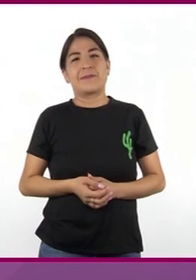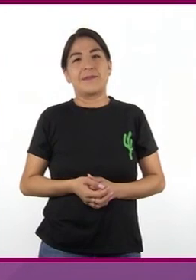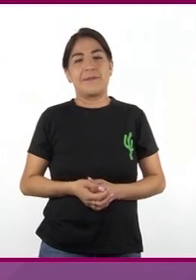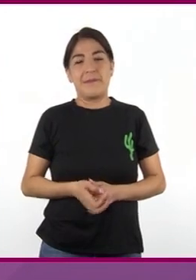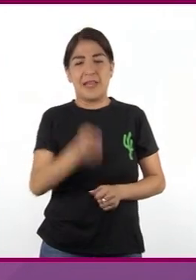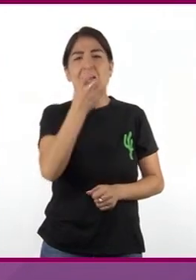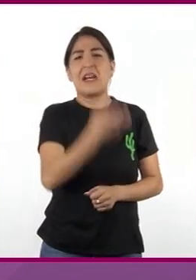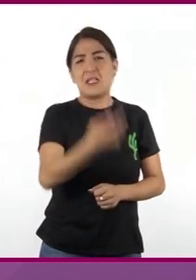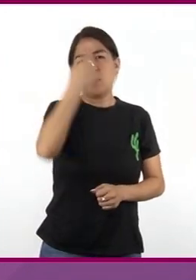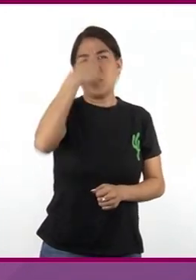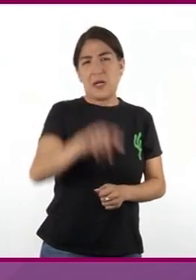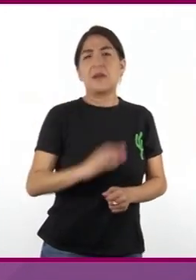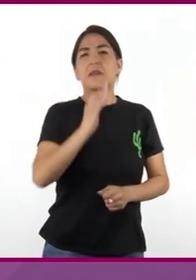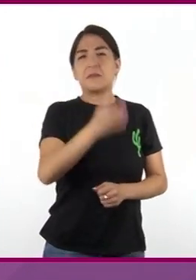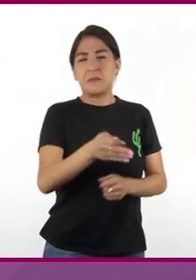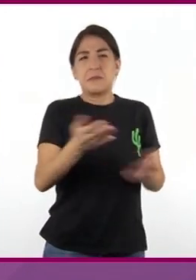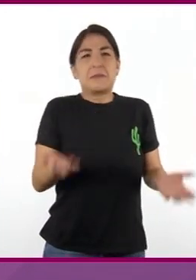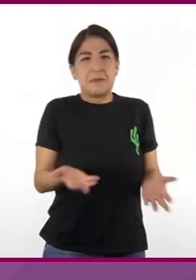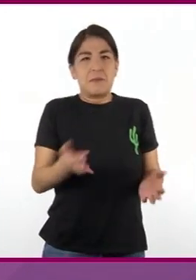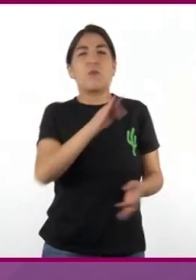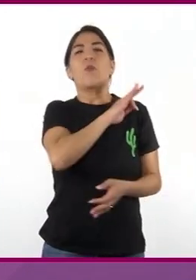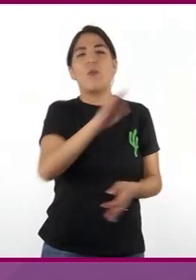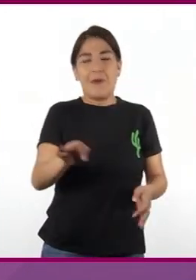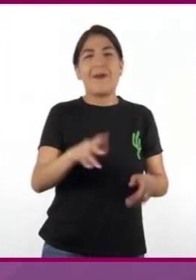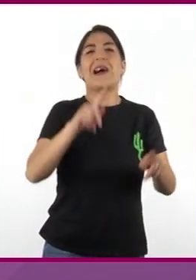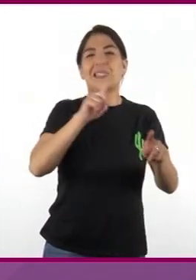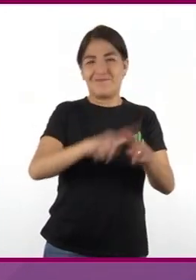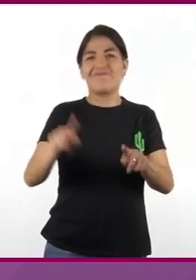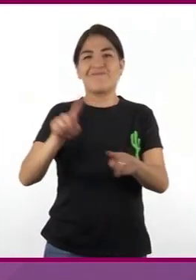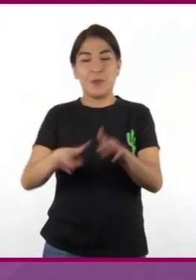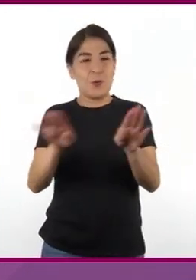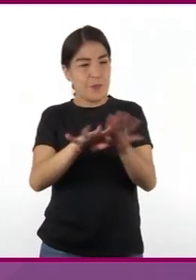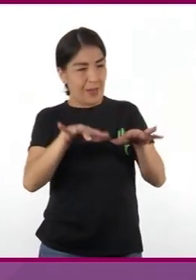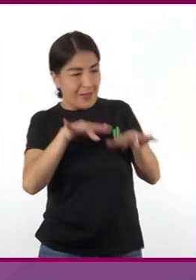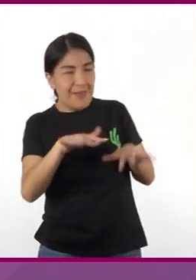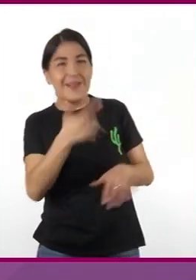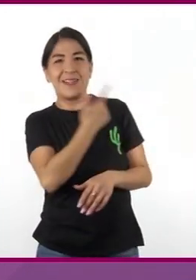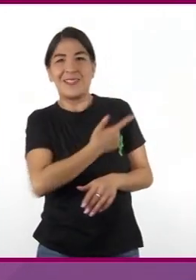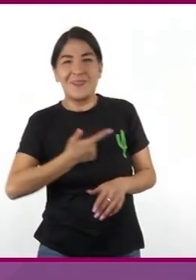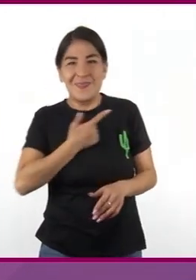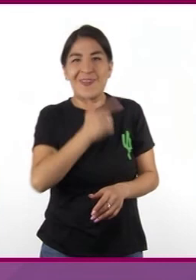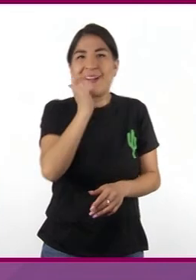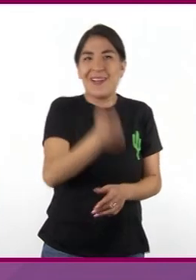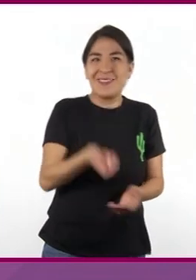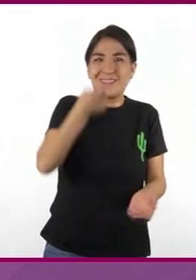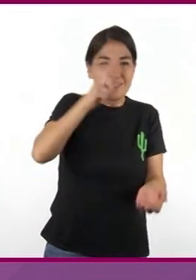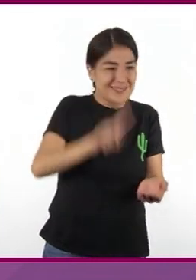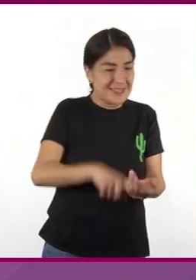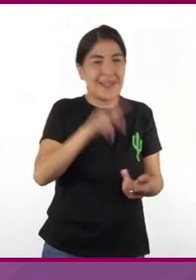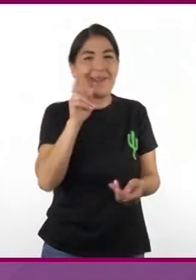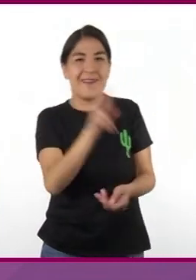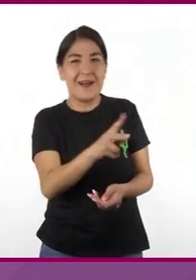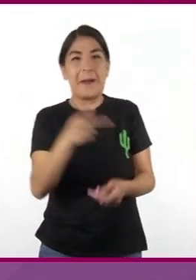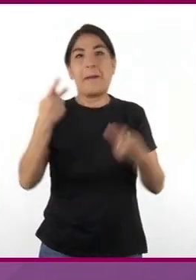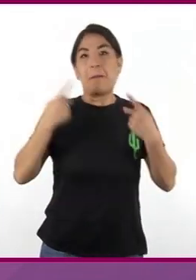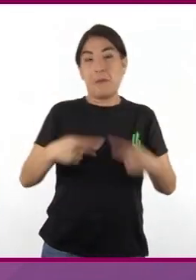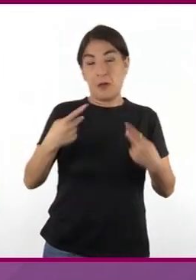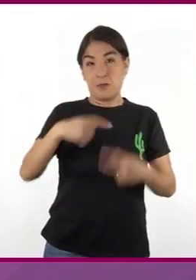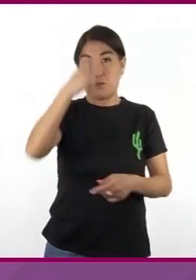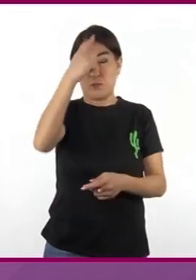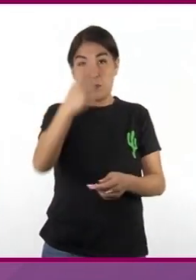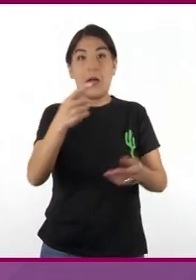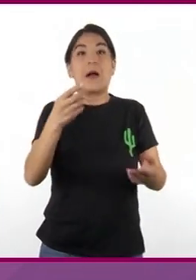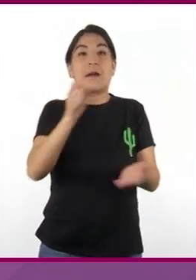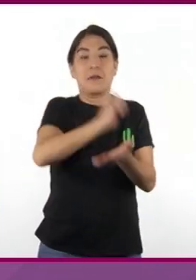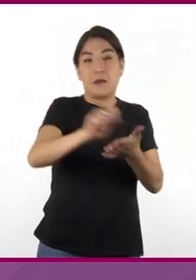Esto les permitirá señalar aspectos novedosos de la obra que presentan, si el autor o autora están vivos, o